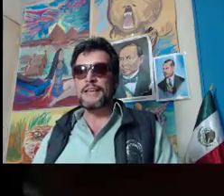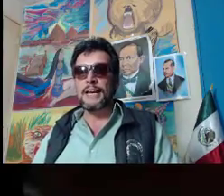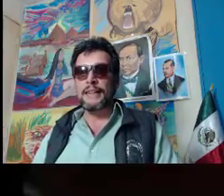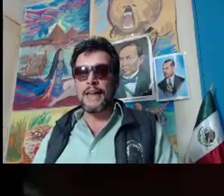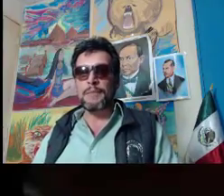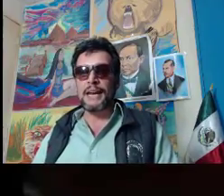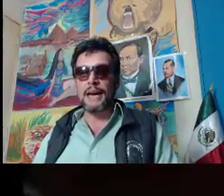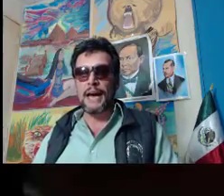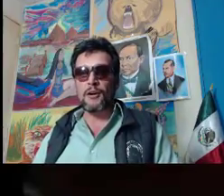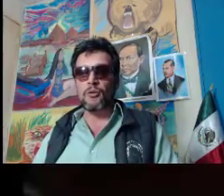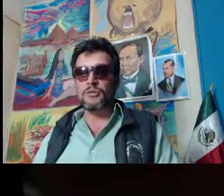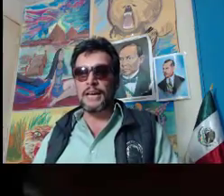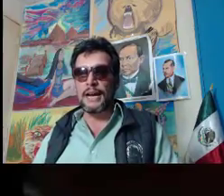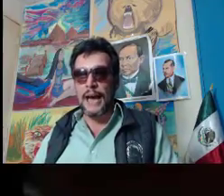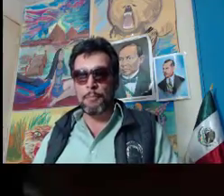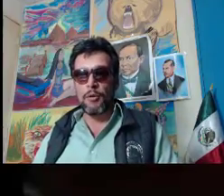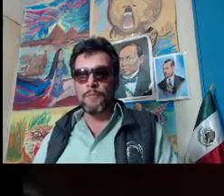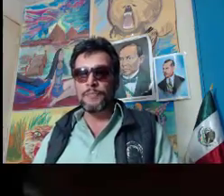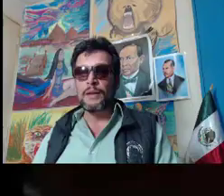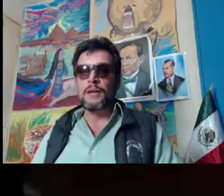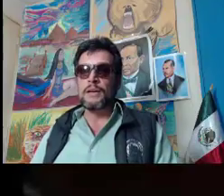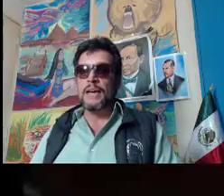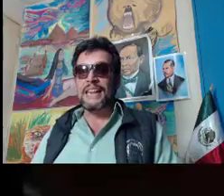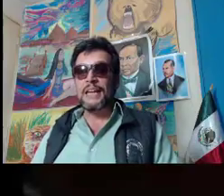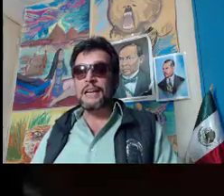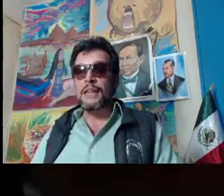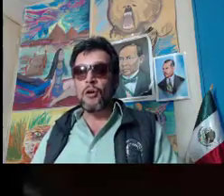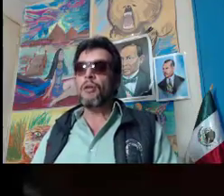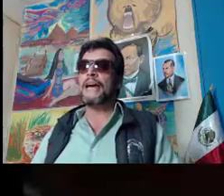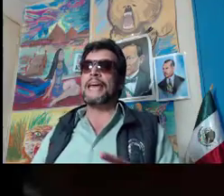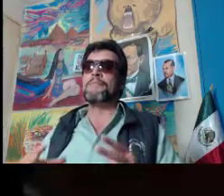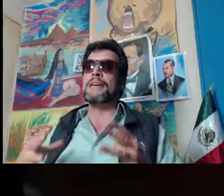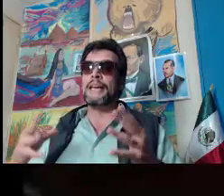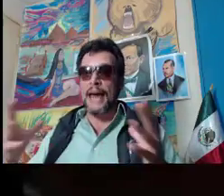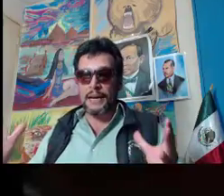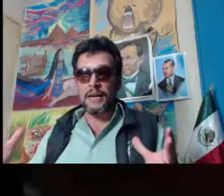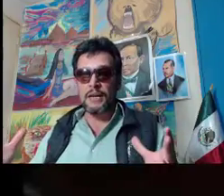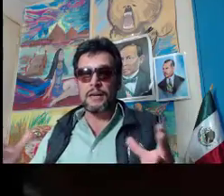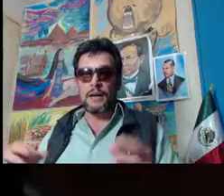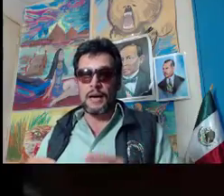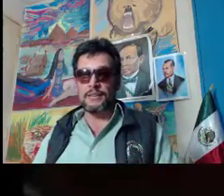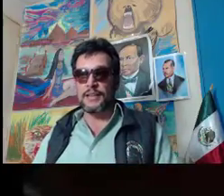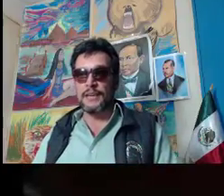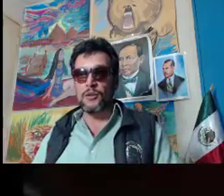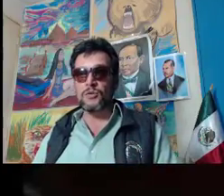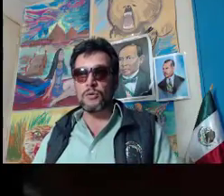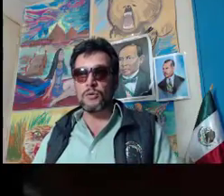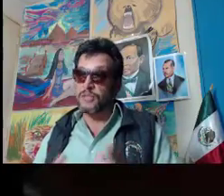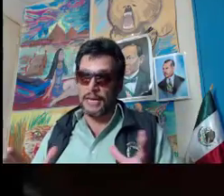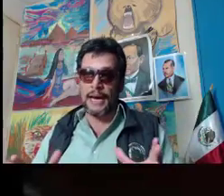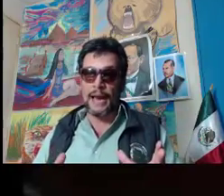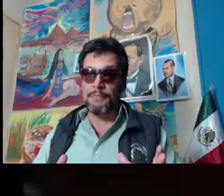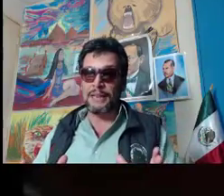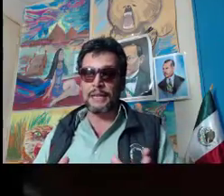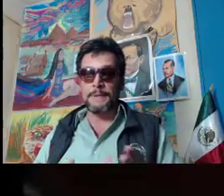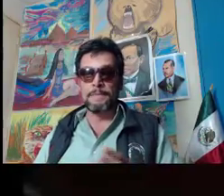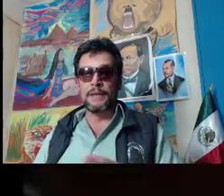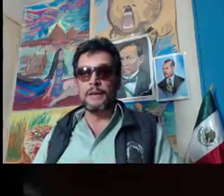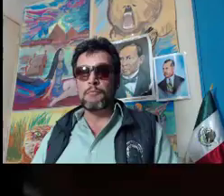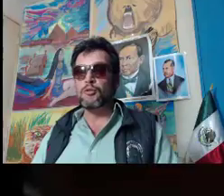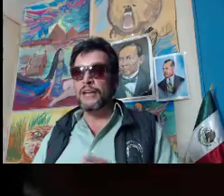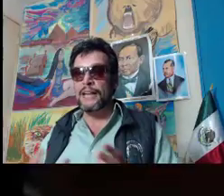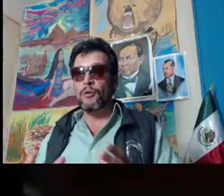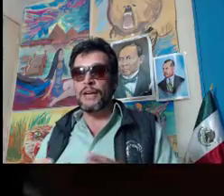es su especialidad manejar, conocer el campo, ha tenido que inmigrar hacia Estados Unidos